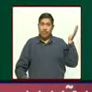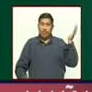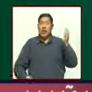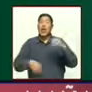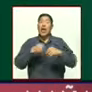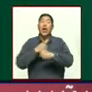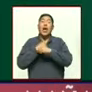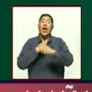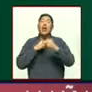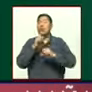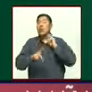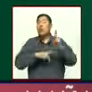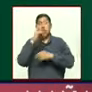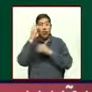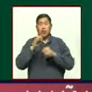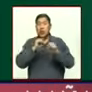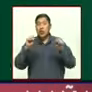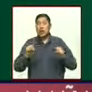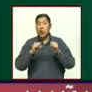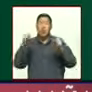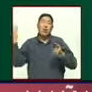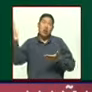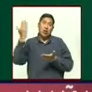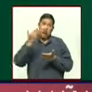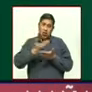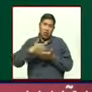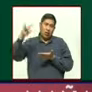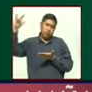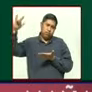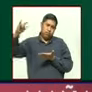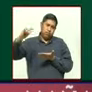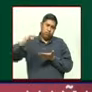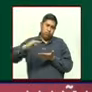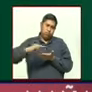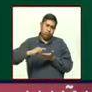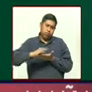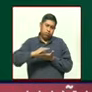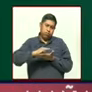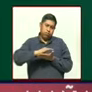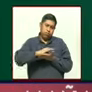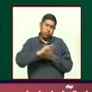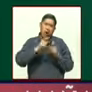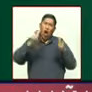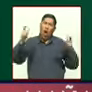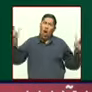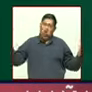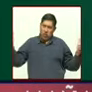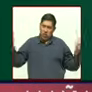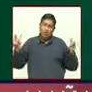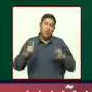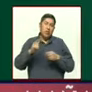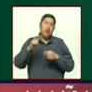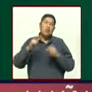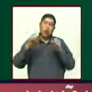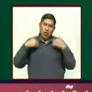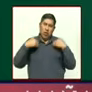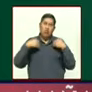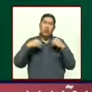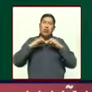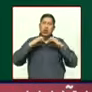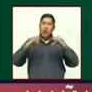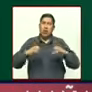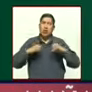anunciamos a pueblo boliviano que este sábado va a arribar al país el avión cisterna Electra T. tanque 481